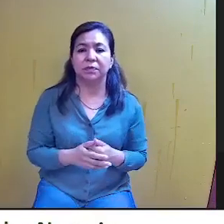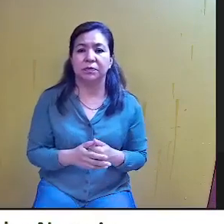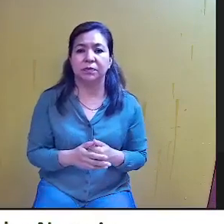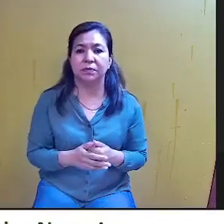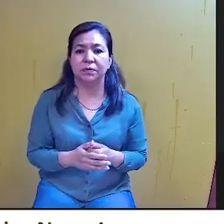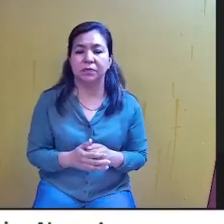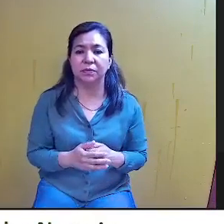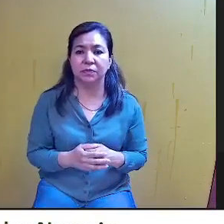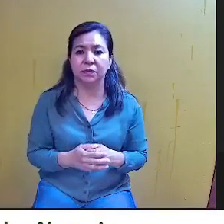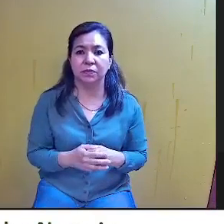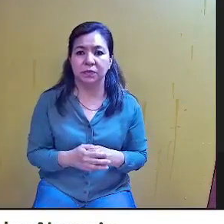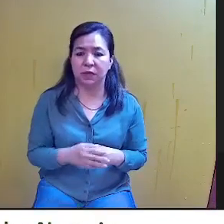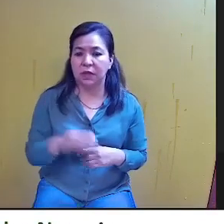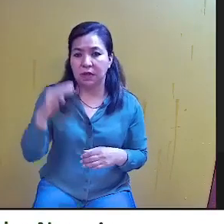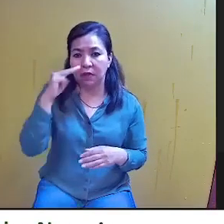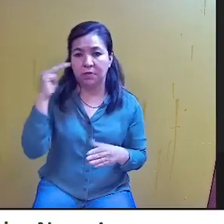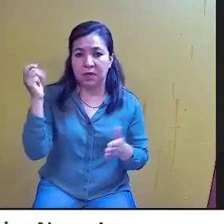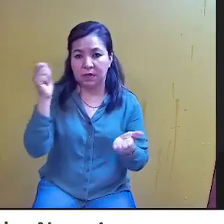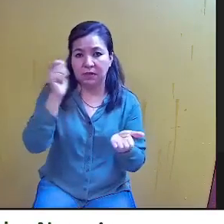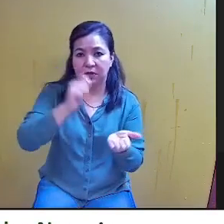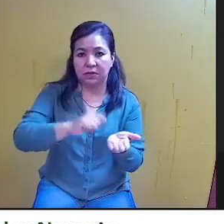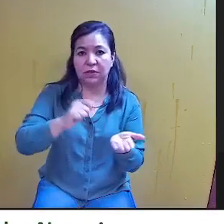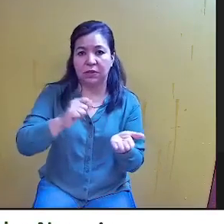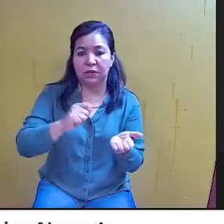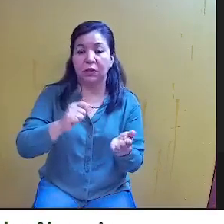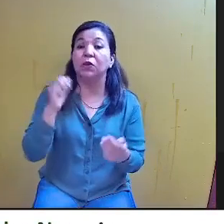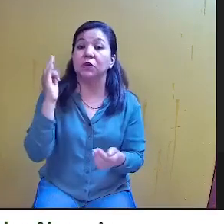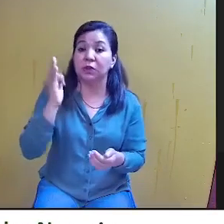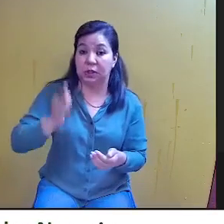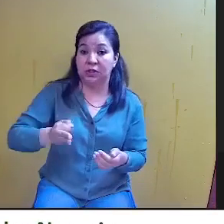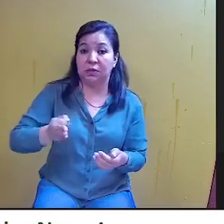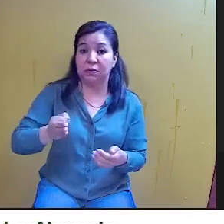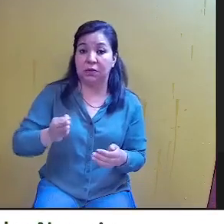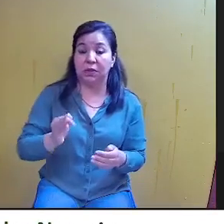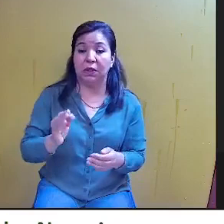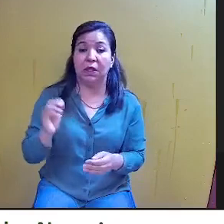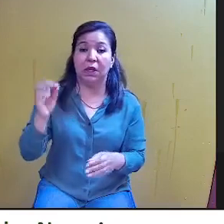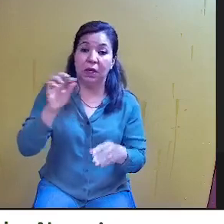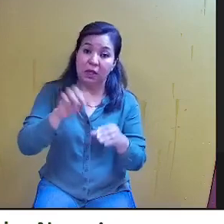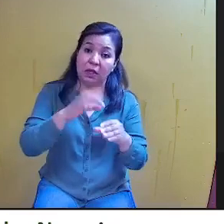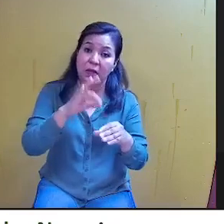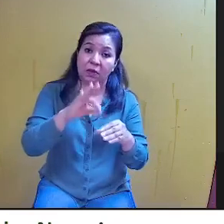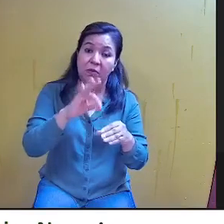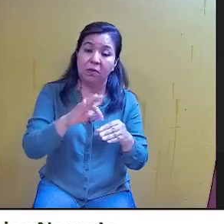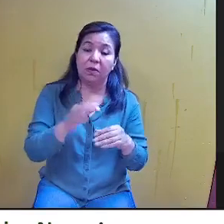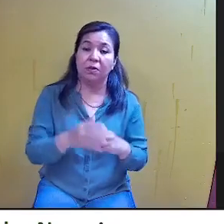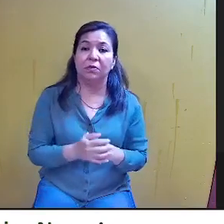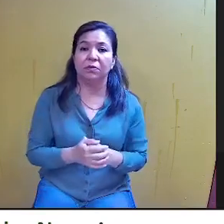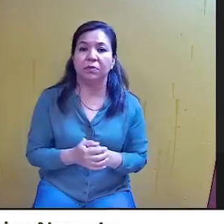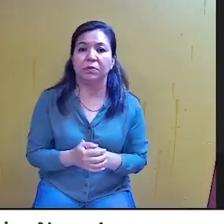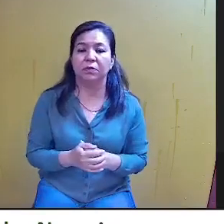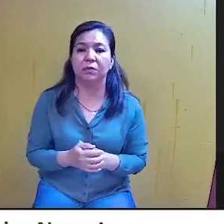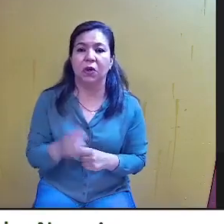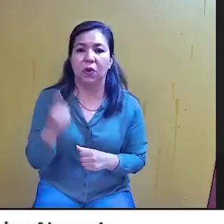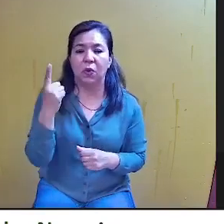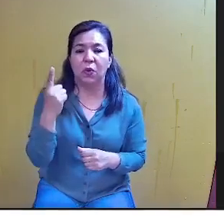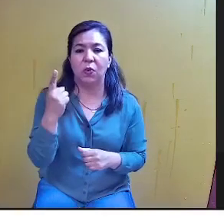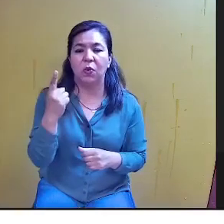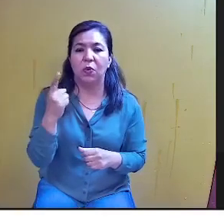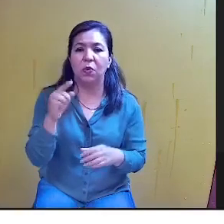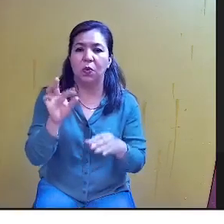presidenta, magistrado, el proyecto de resolución fue aprobado por mayoría de votos con el voto particular que presenta el magistrado José Inés Betancur